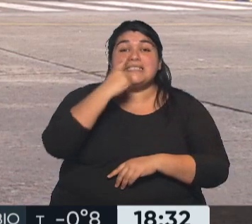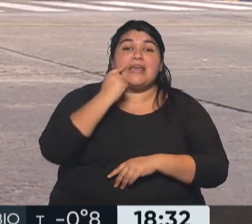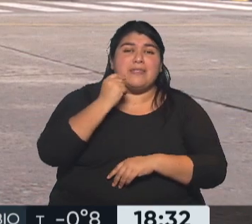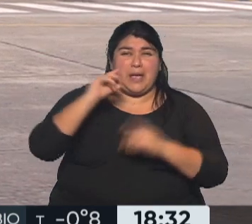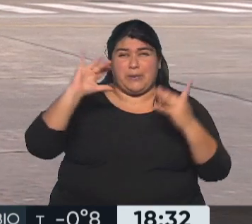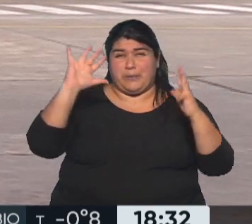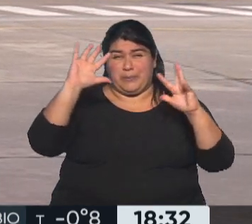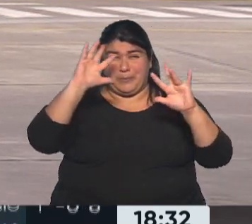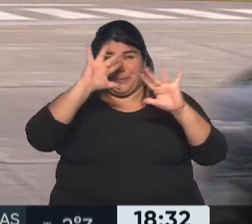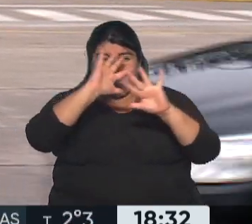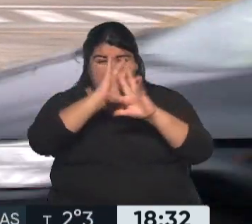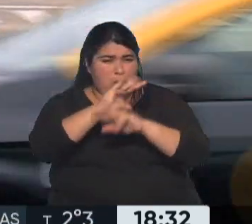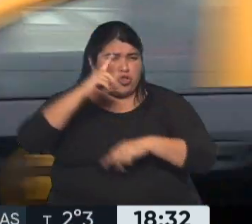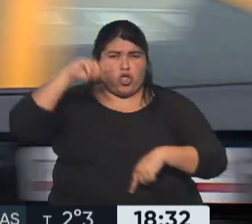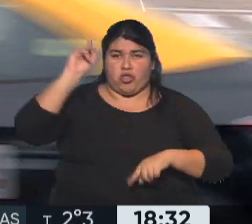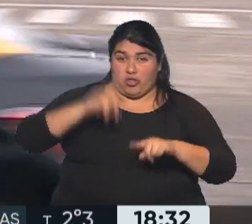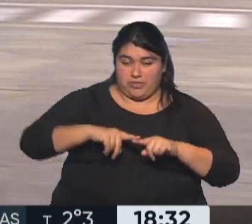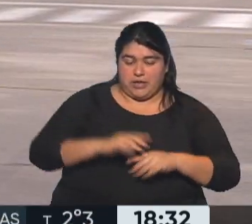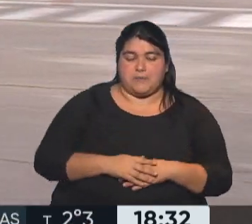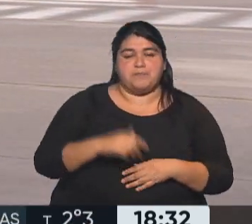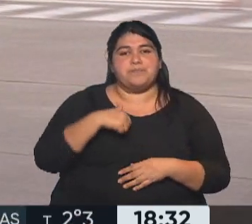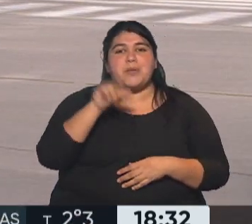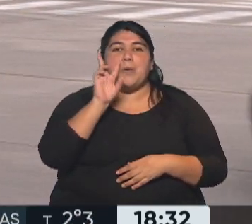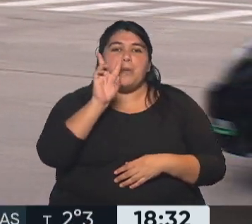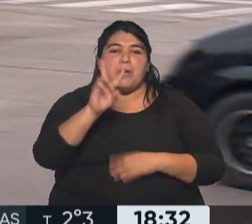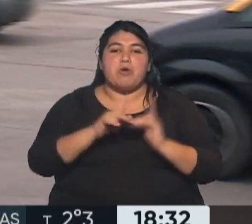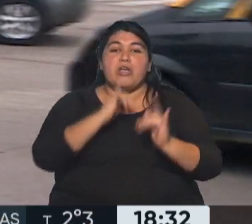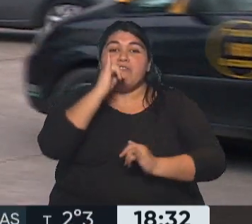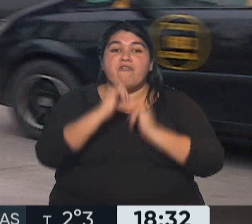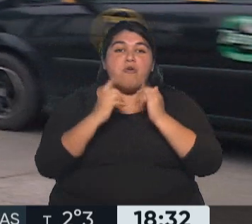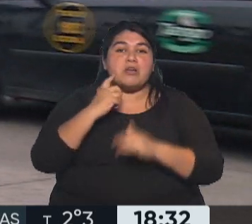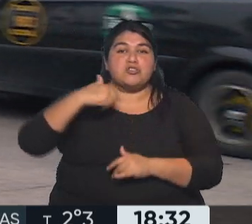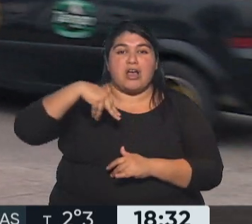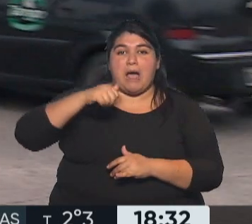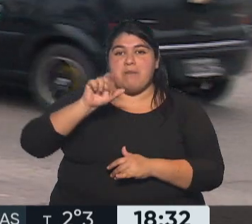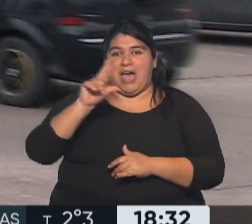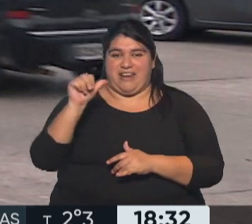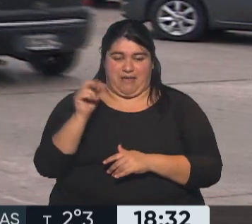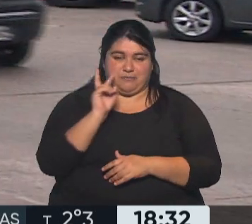neblina que perdura durante todo el día escuchamos vemos un adelanto del informe de cabina marras